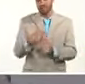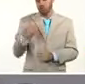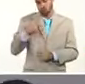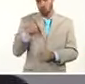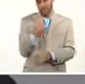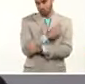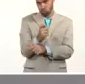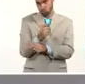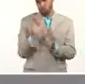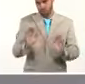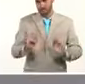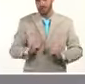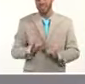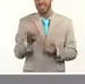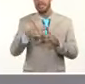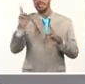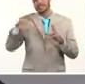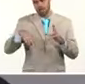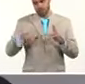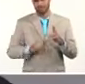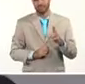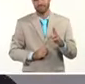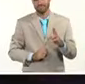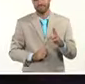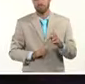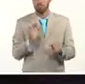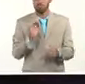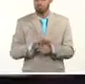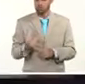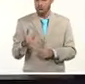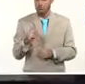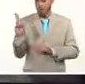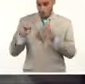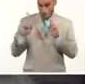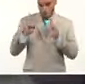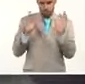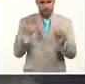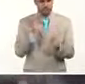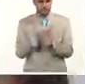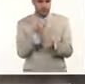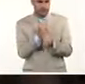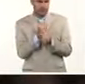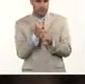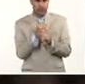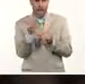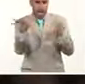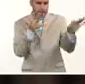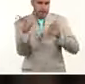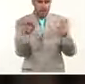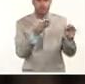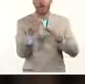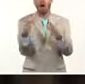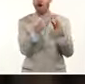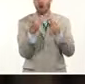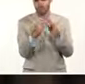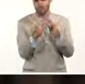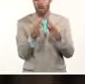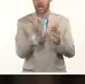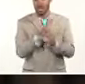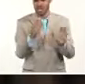instructor de teatro, y empezamos, bueno, a trabajar en lo que es la comunidad. Se ha